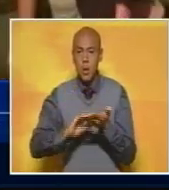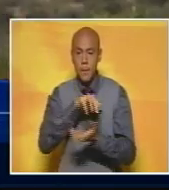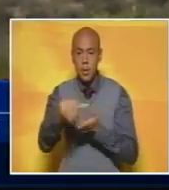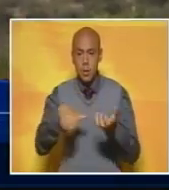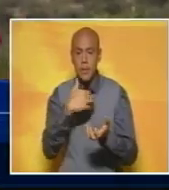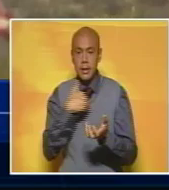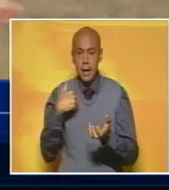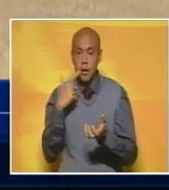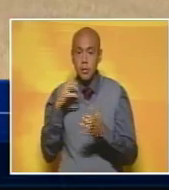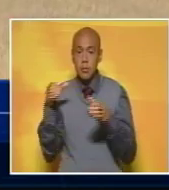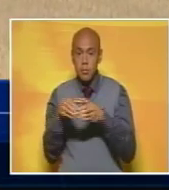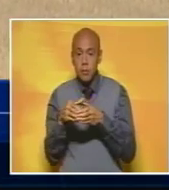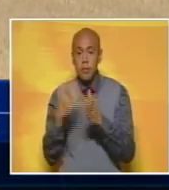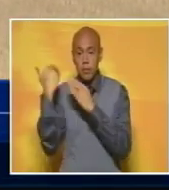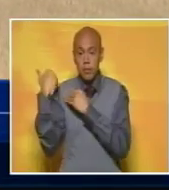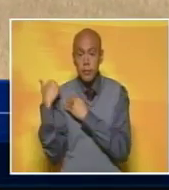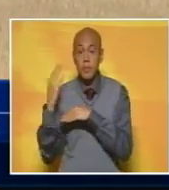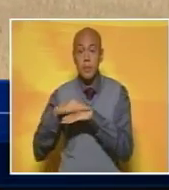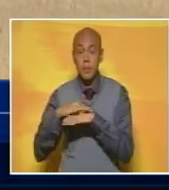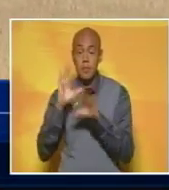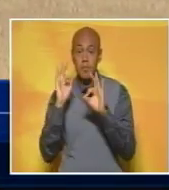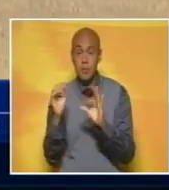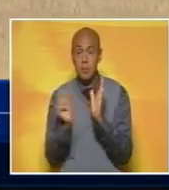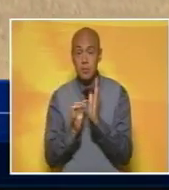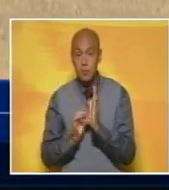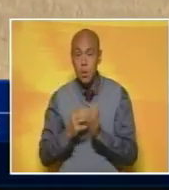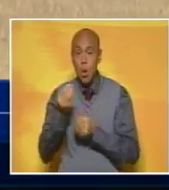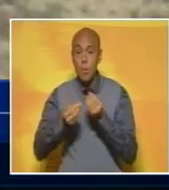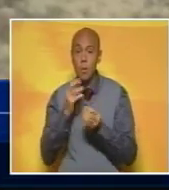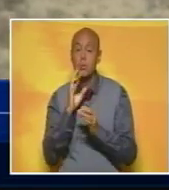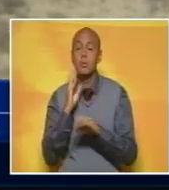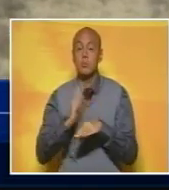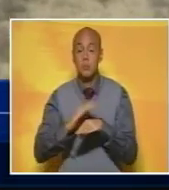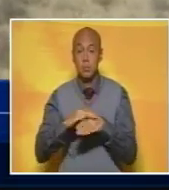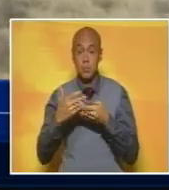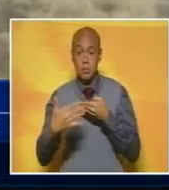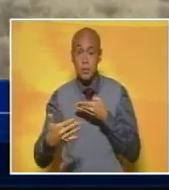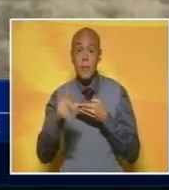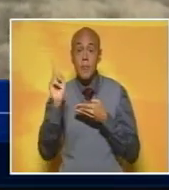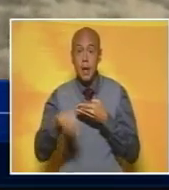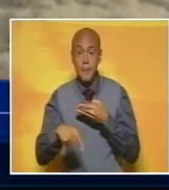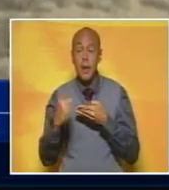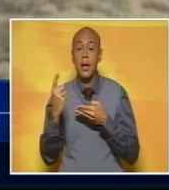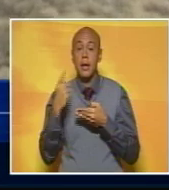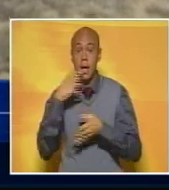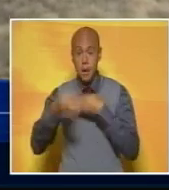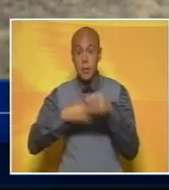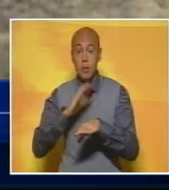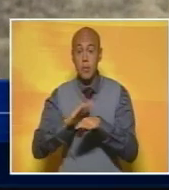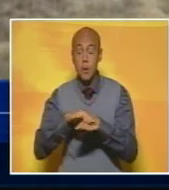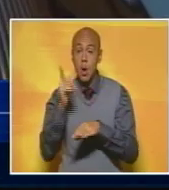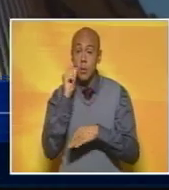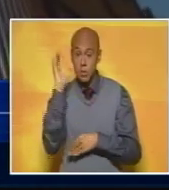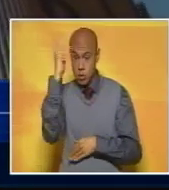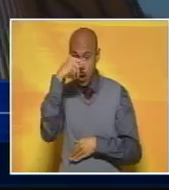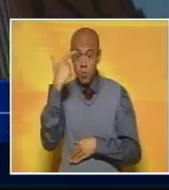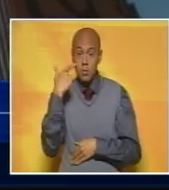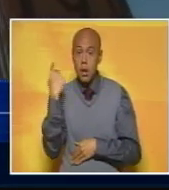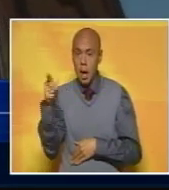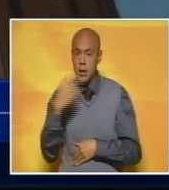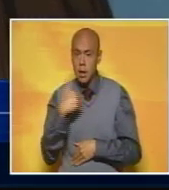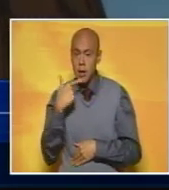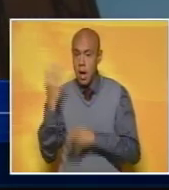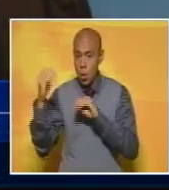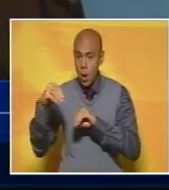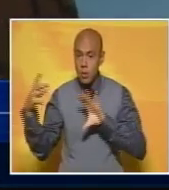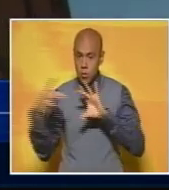de tomar esa medida, aunque sin detallar las acciones a tomar. Sin embargo, admitió que le ha ofrecido al mandatario mexicano colaborar en la lucha